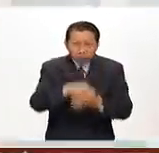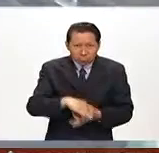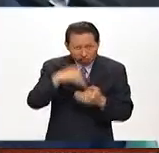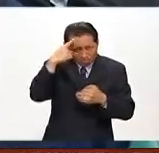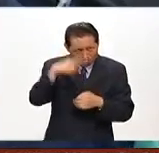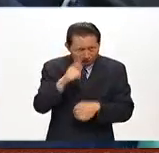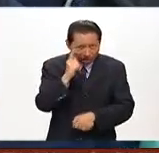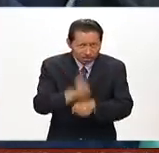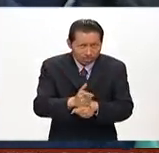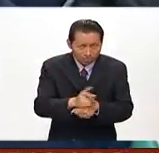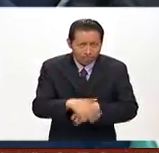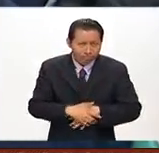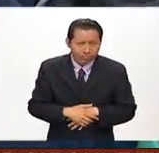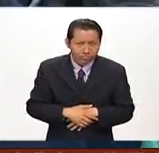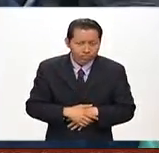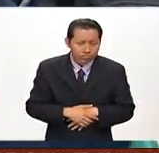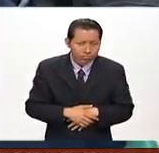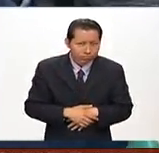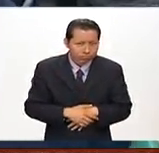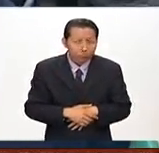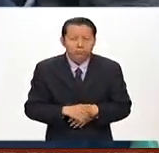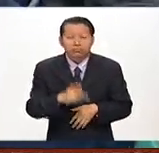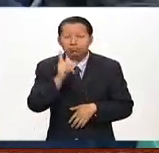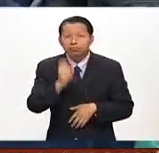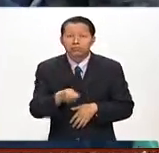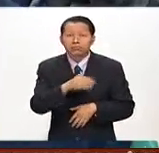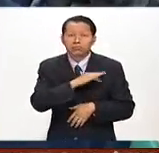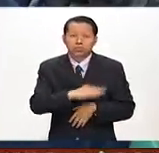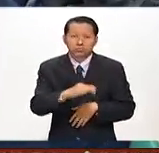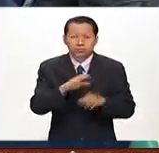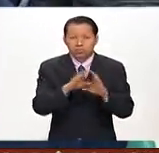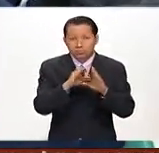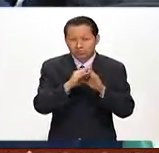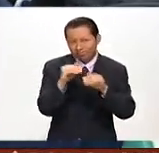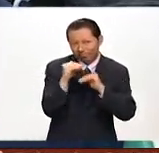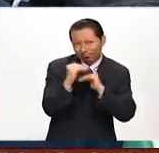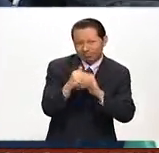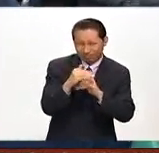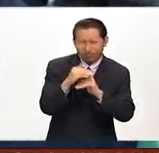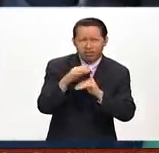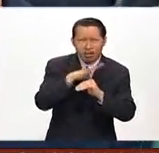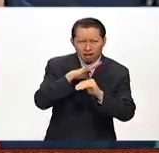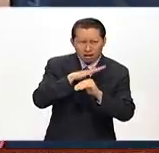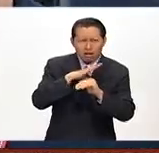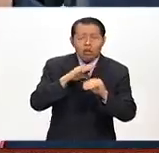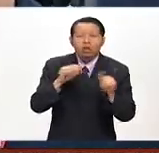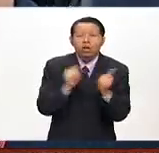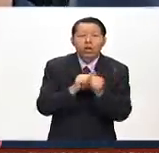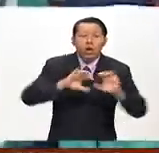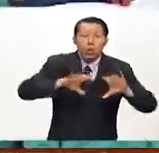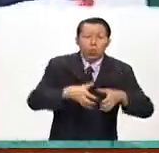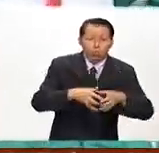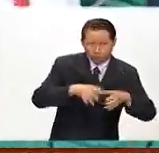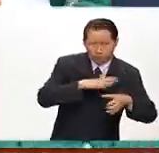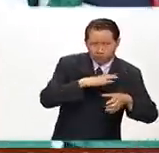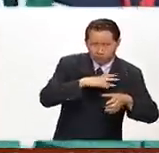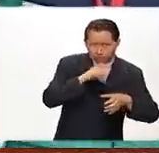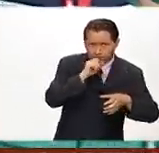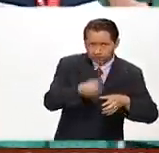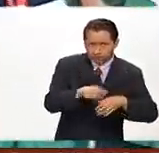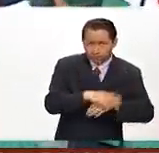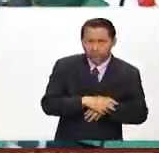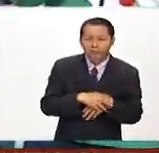solución. Encontrar un mínimo que cumpliera ciertas condiciones de un conjunto dado. Kevin